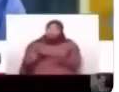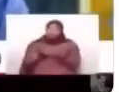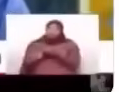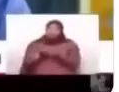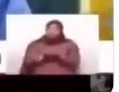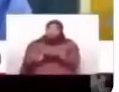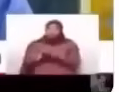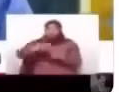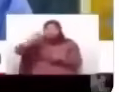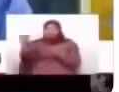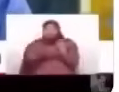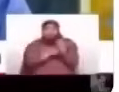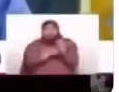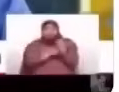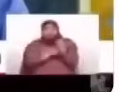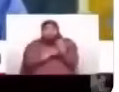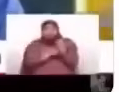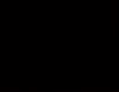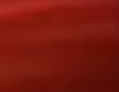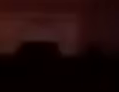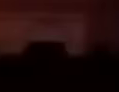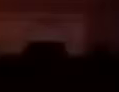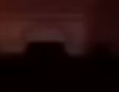parece a guaidó